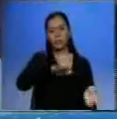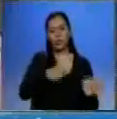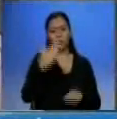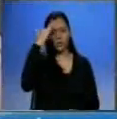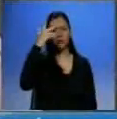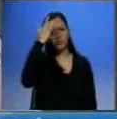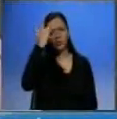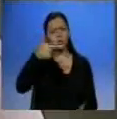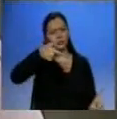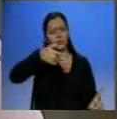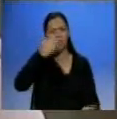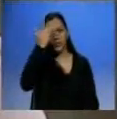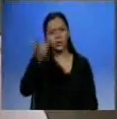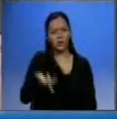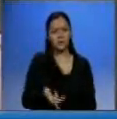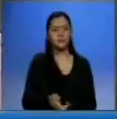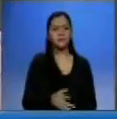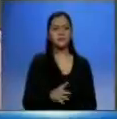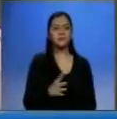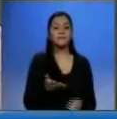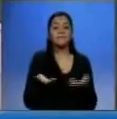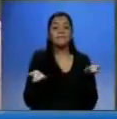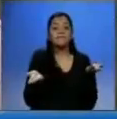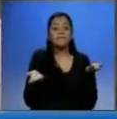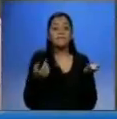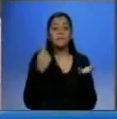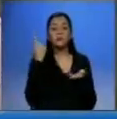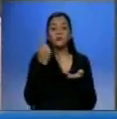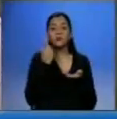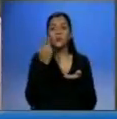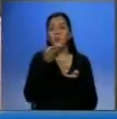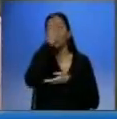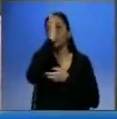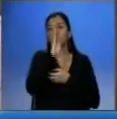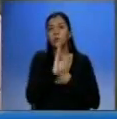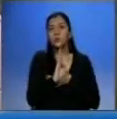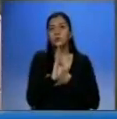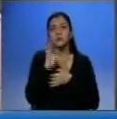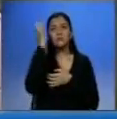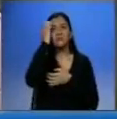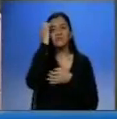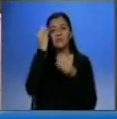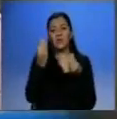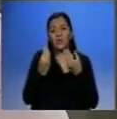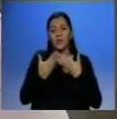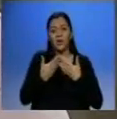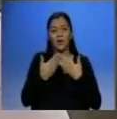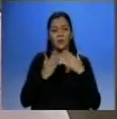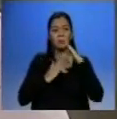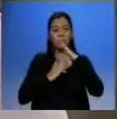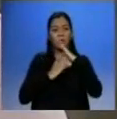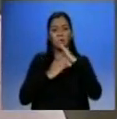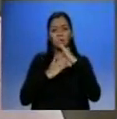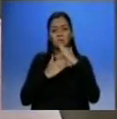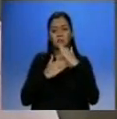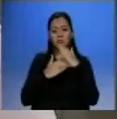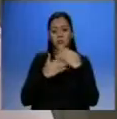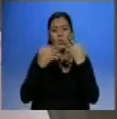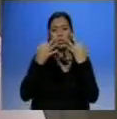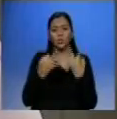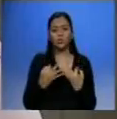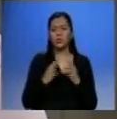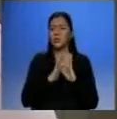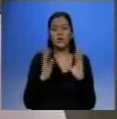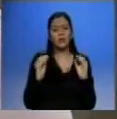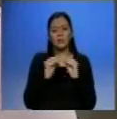y otros. Queremos que Dios nos ilumine y todo para que ya sea justicia, porque hace bastante tiempo